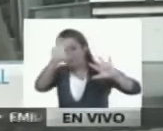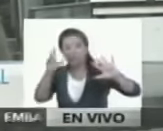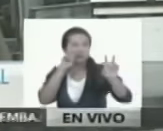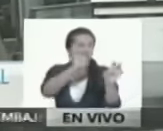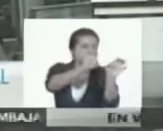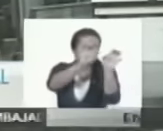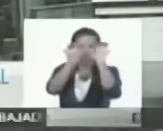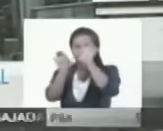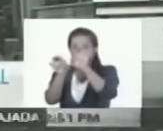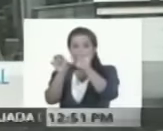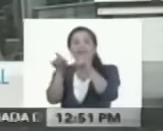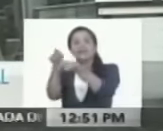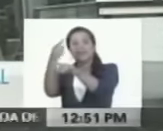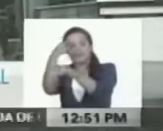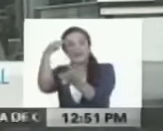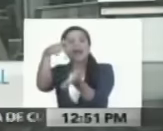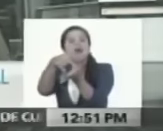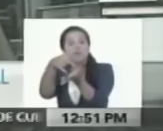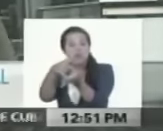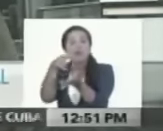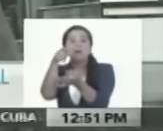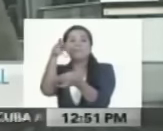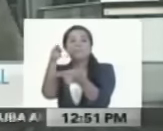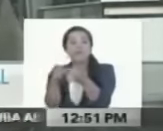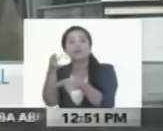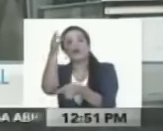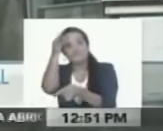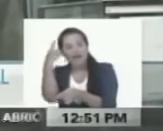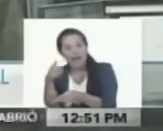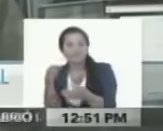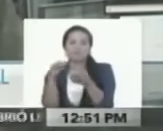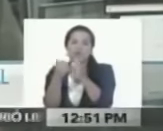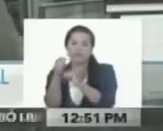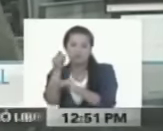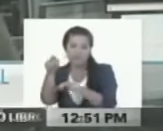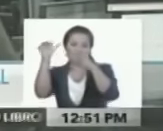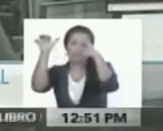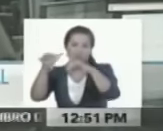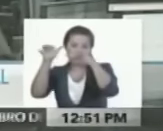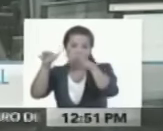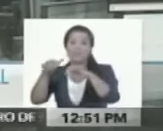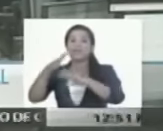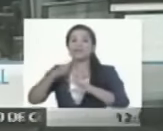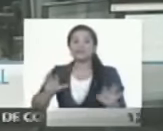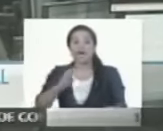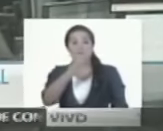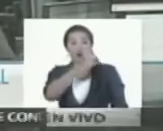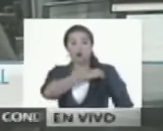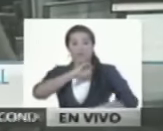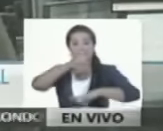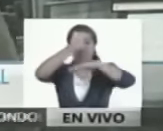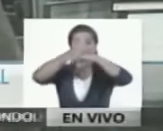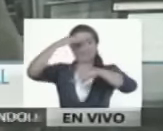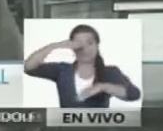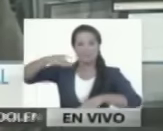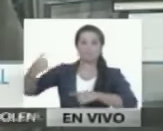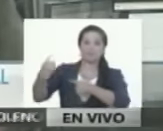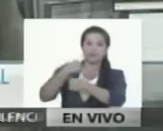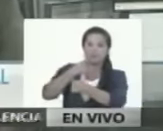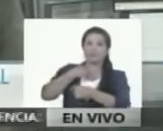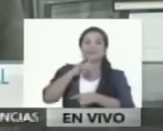estado Carabobo, específicamente en Puerto Cabello. Nuestro comandante en jefe ha instruido a hacer una reunión